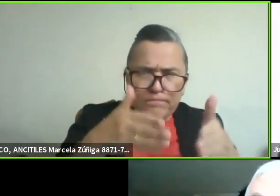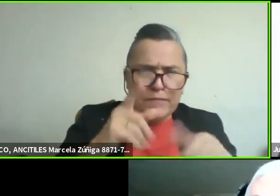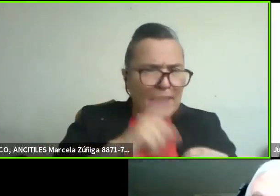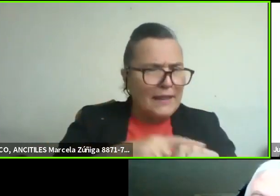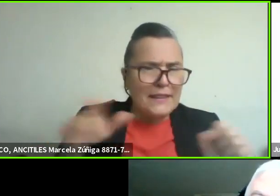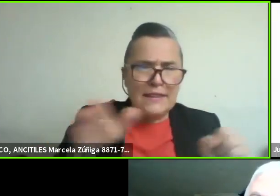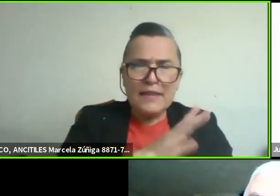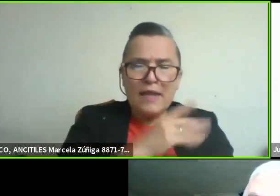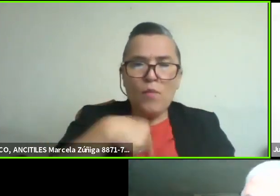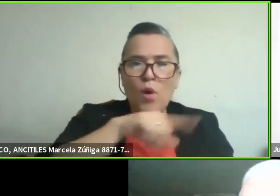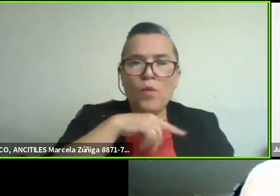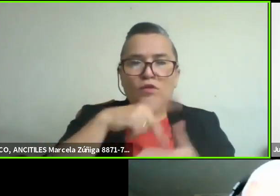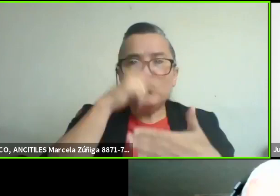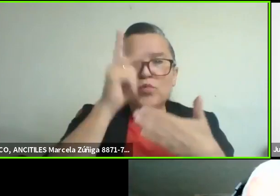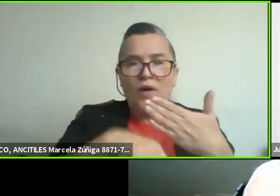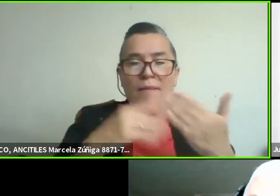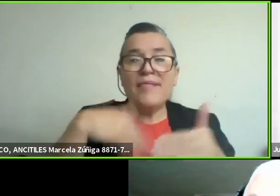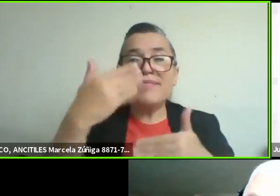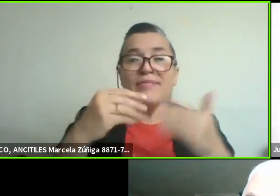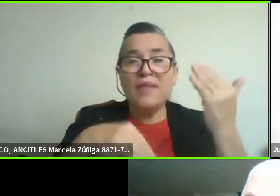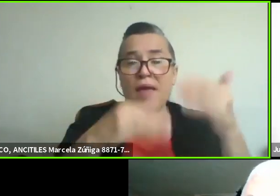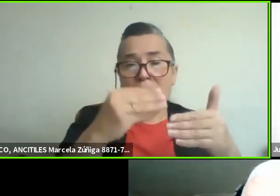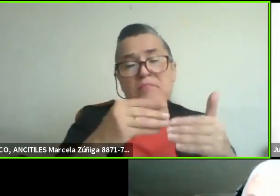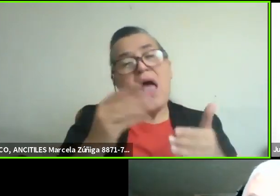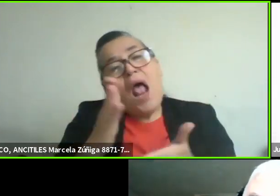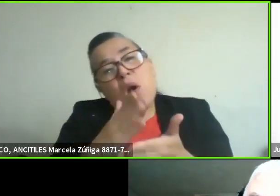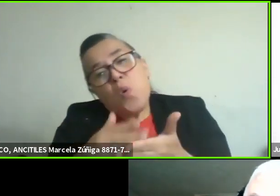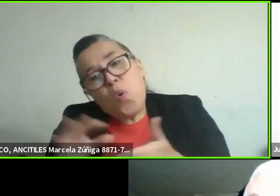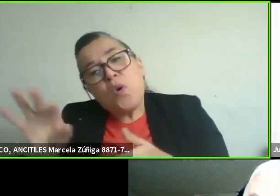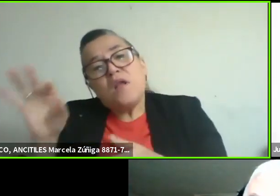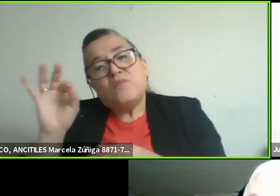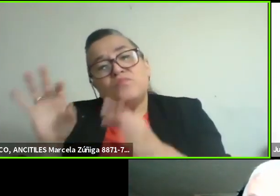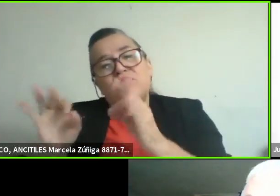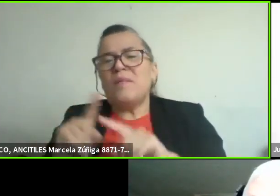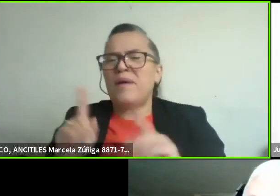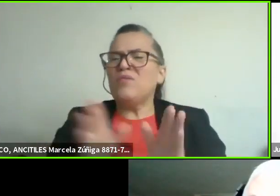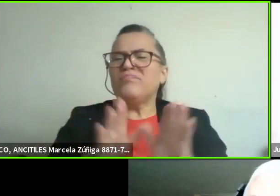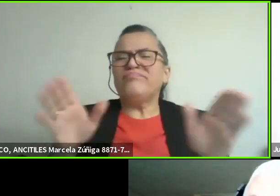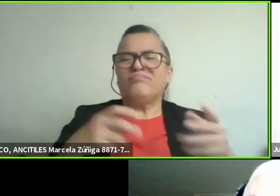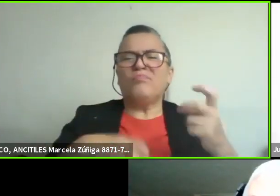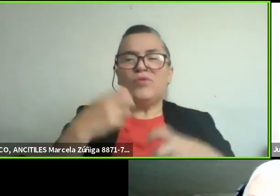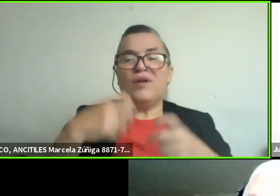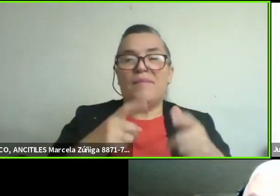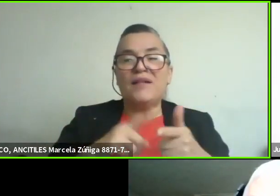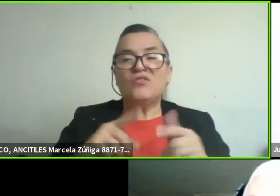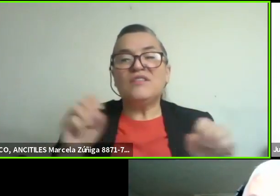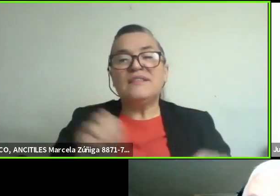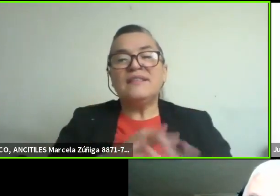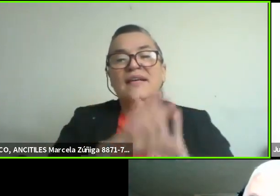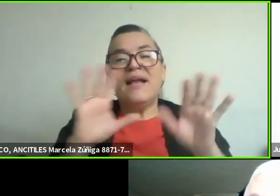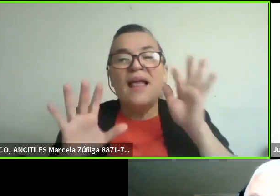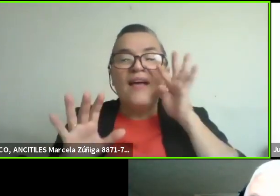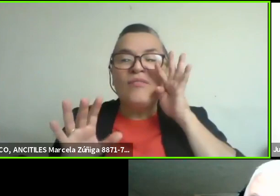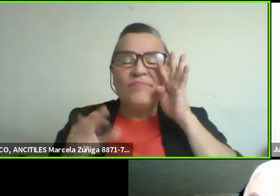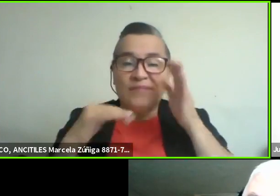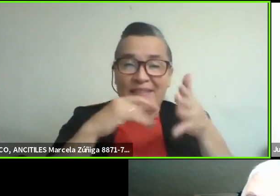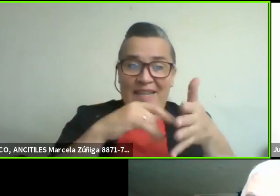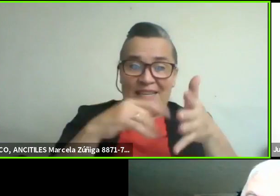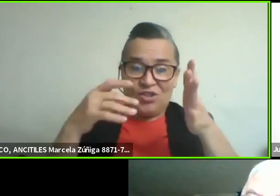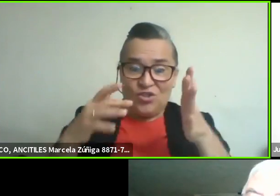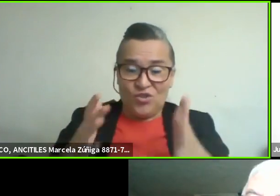completo en nuestros programas de posgrado hay algunas excepciones pero en general ese es un problema pues claramente en los estudiantes y las estudiantes